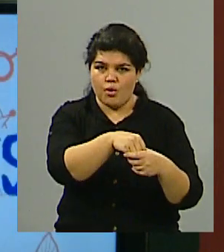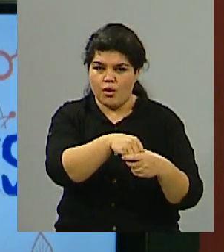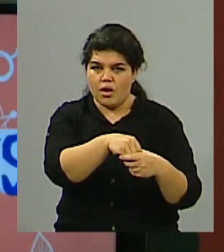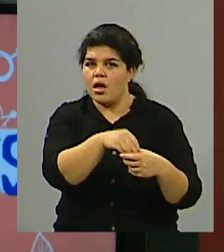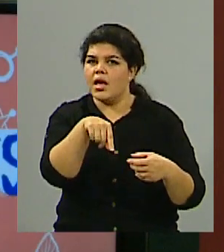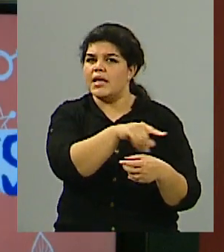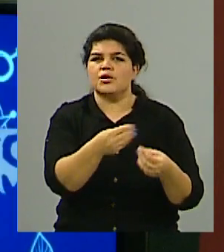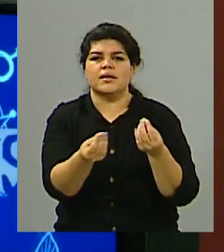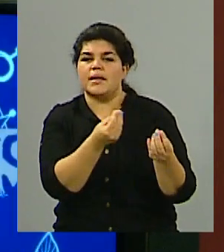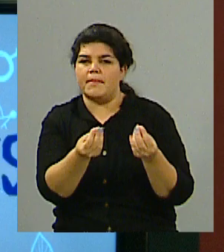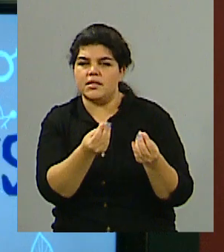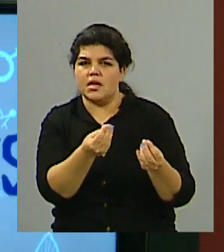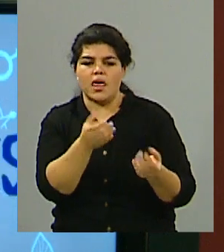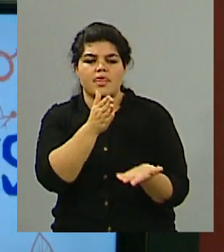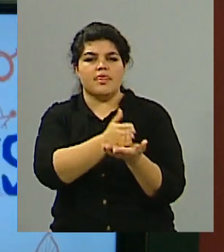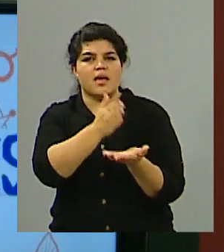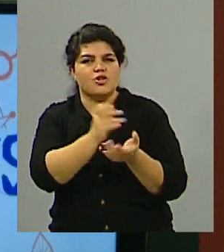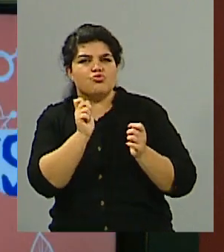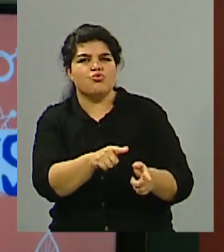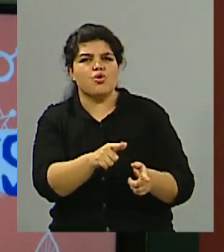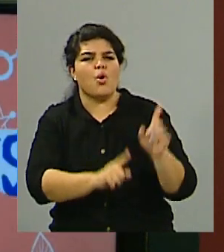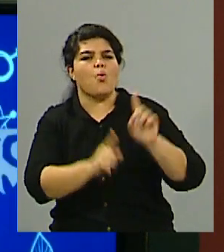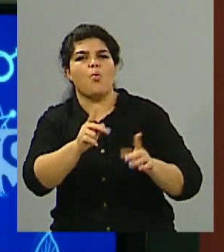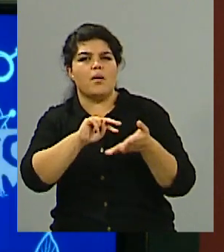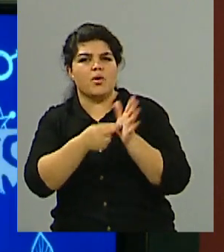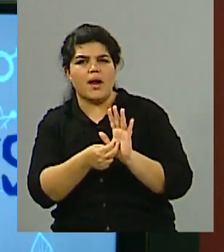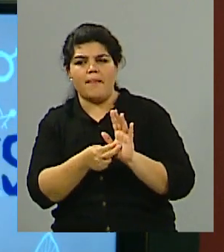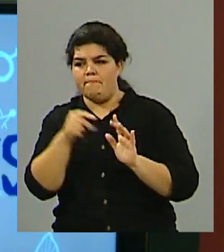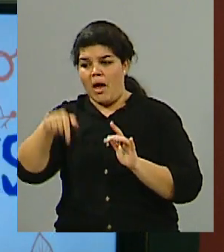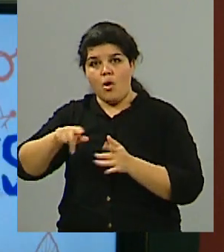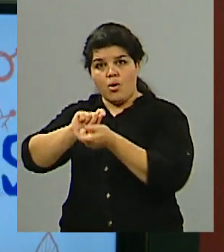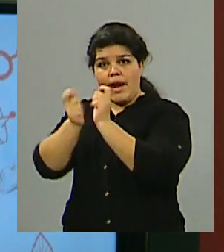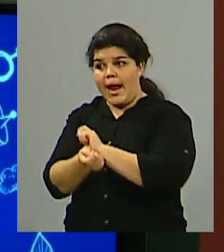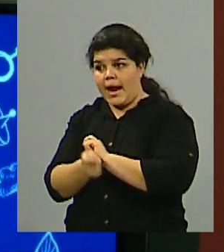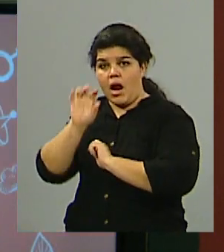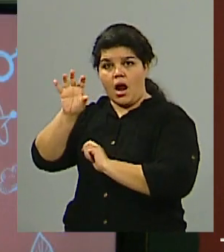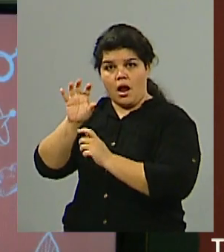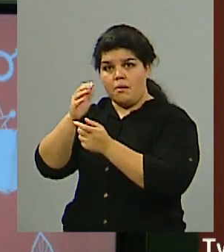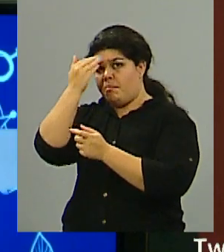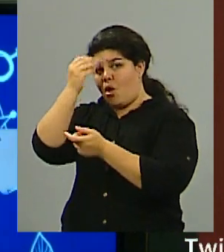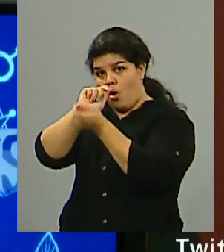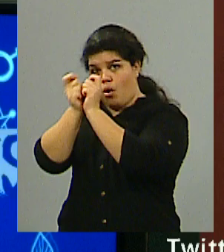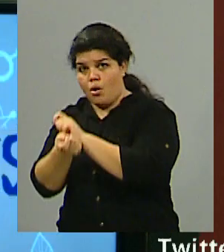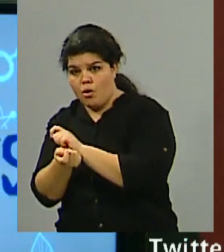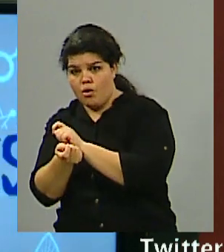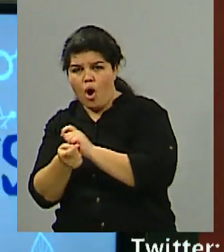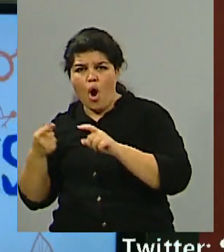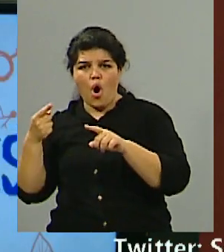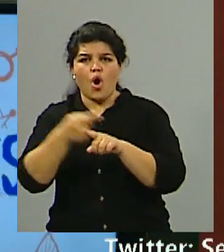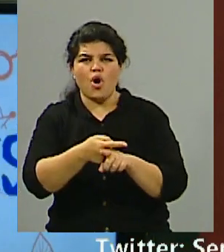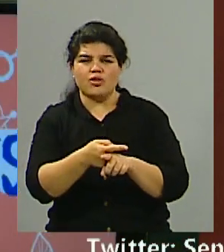afecta a los derechos de los pueblos indígenas de Jujuy, teniendo en cuenta que es una provincia que avanzó muchísimo en lo que tiene que ver con